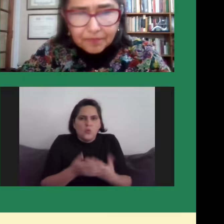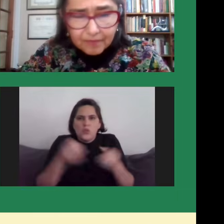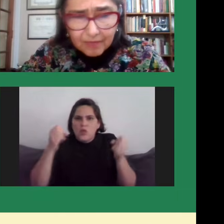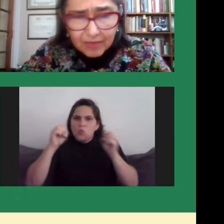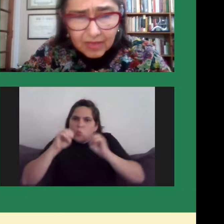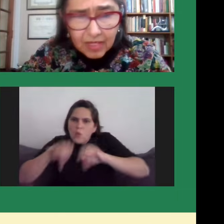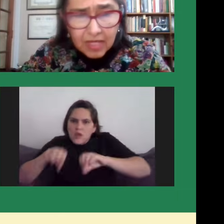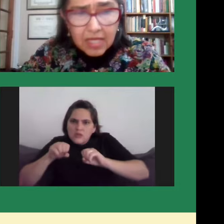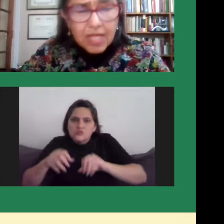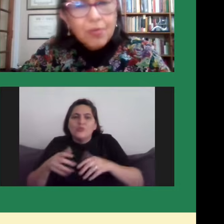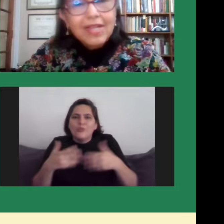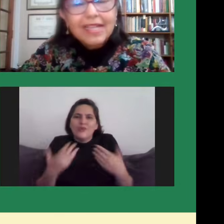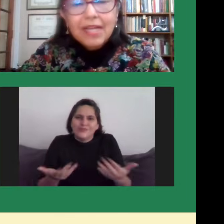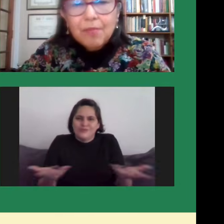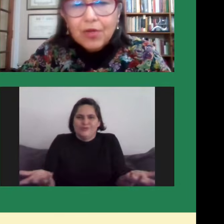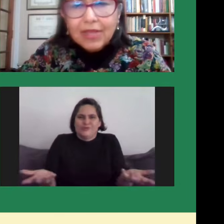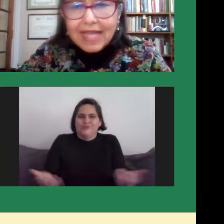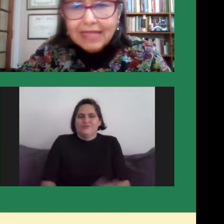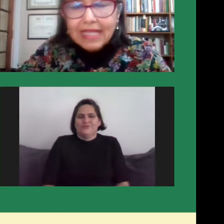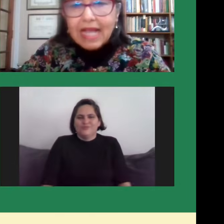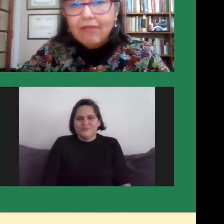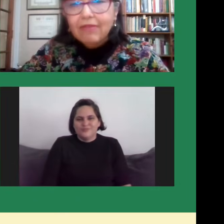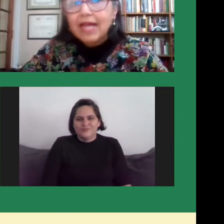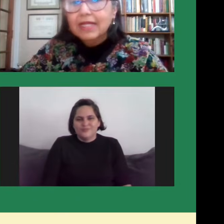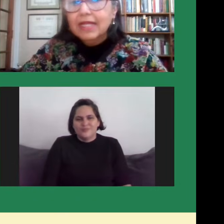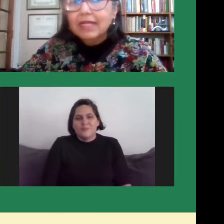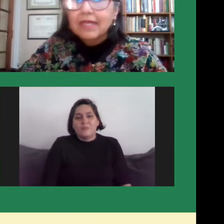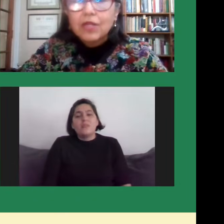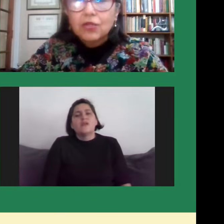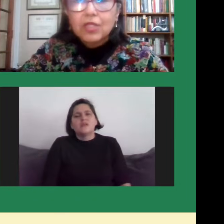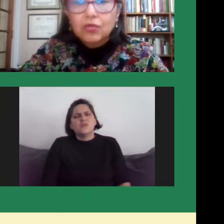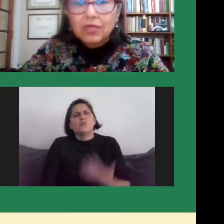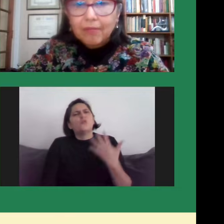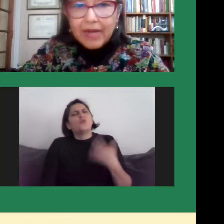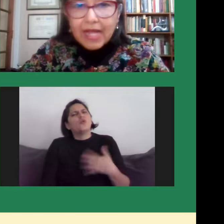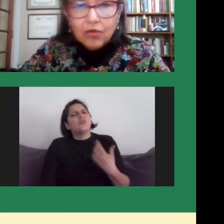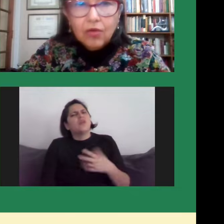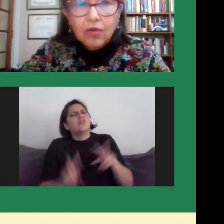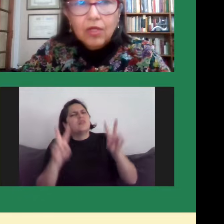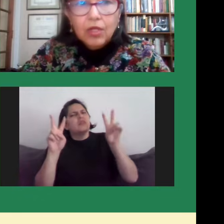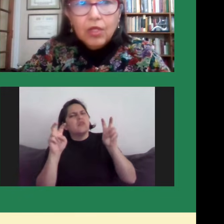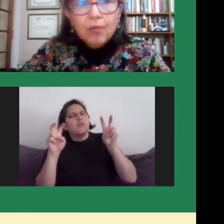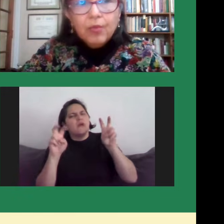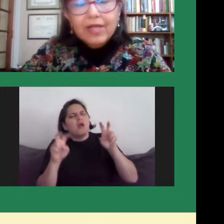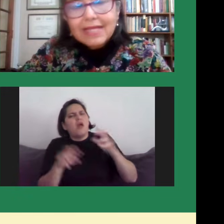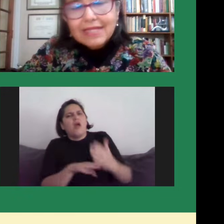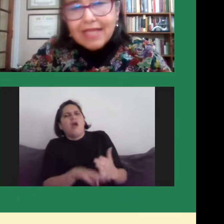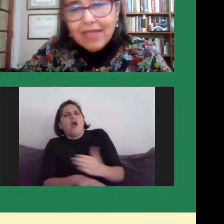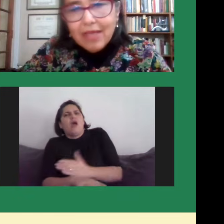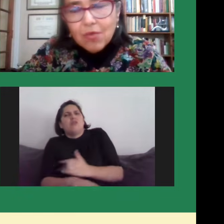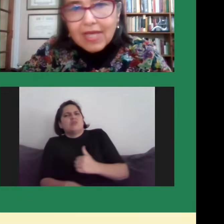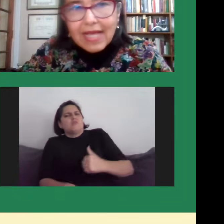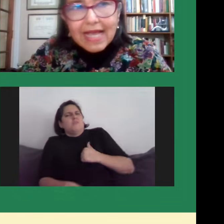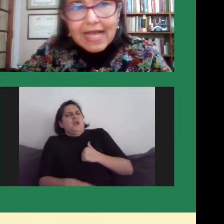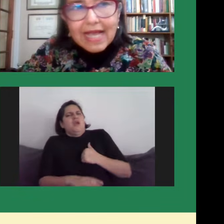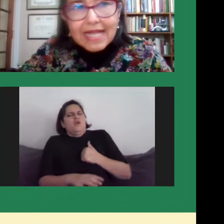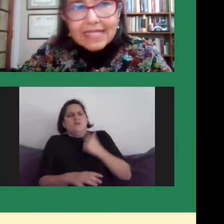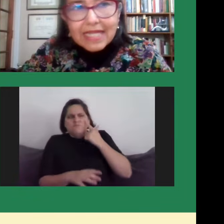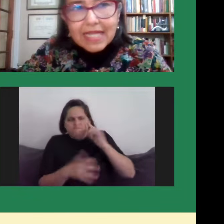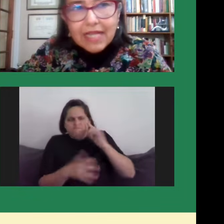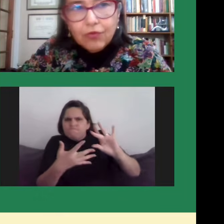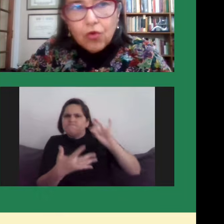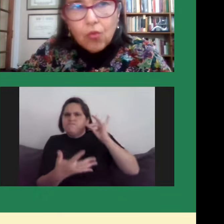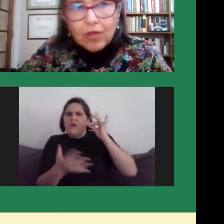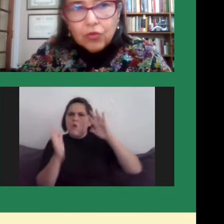acá. ¿Y por qué es tan importante hablar de diagnóstico temprano? Porque sabemos que